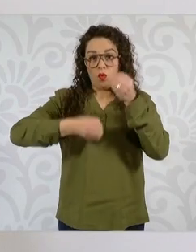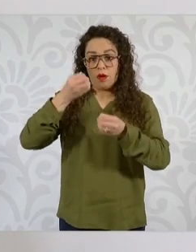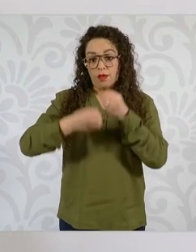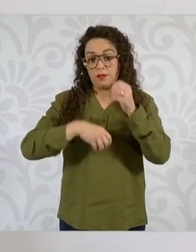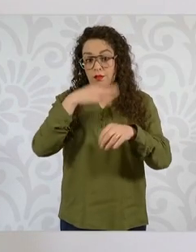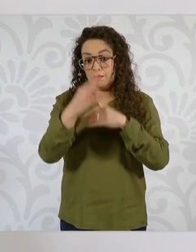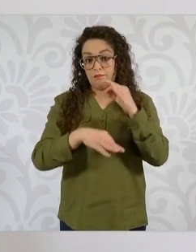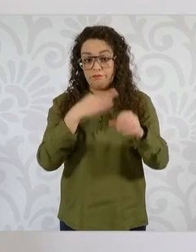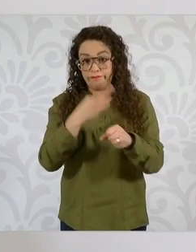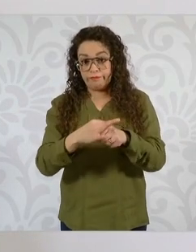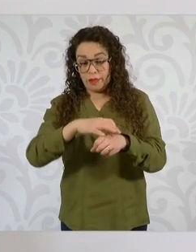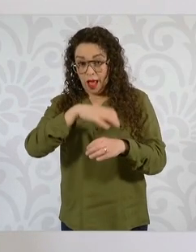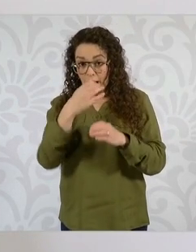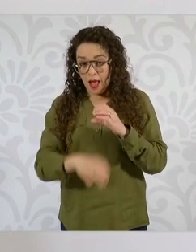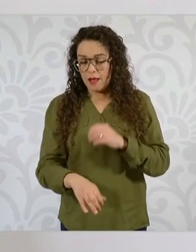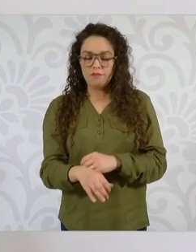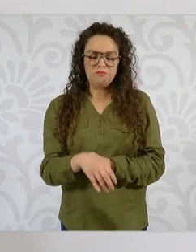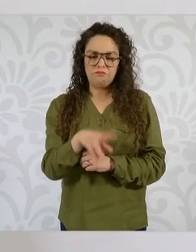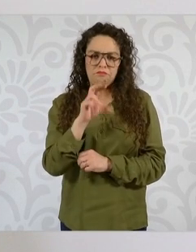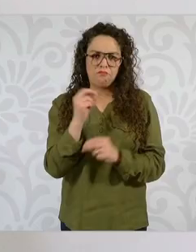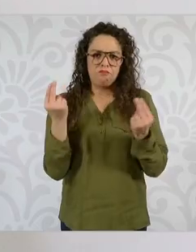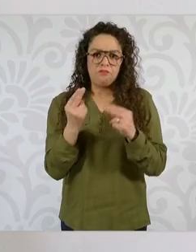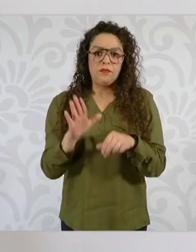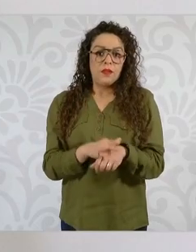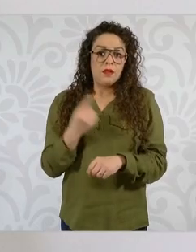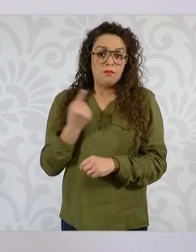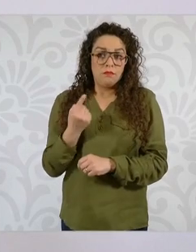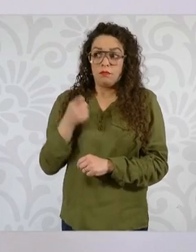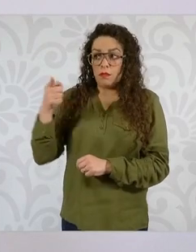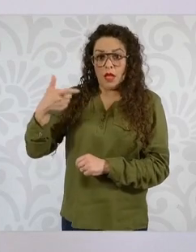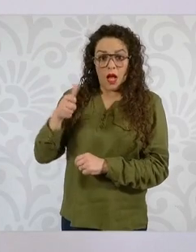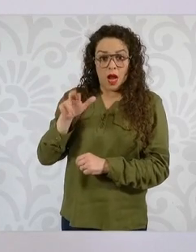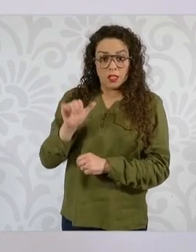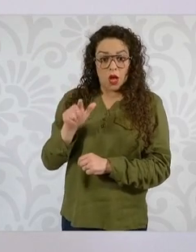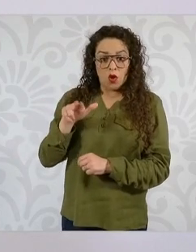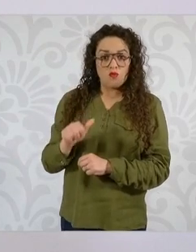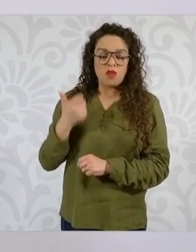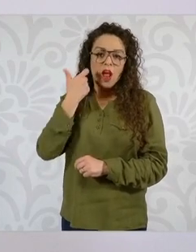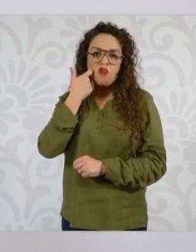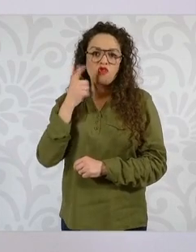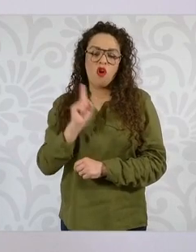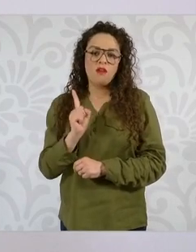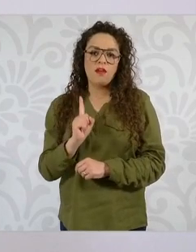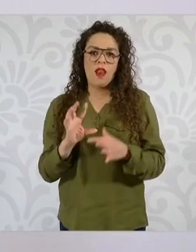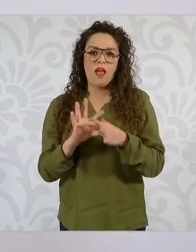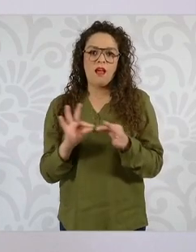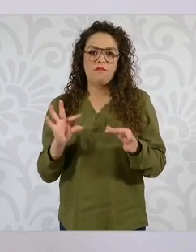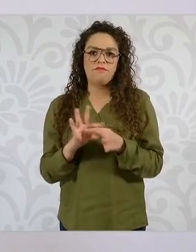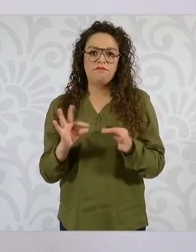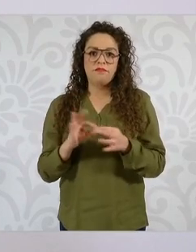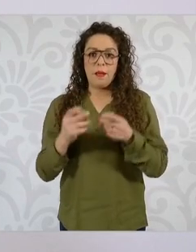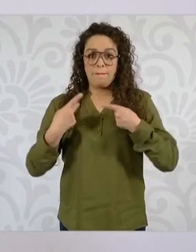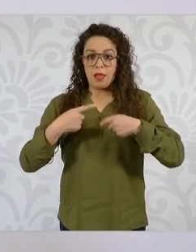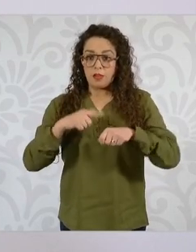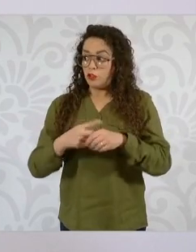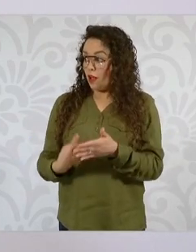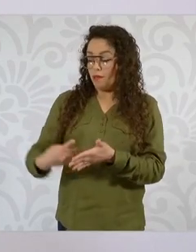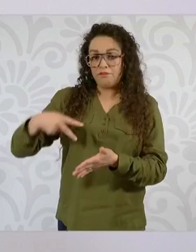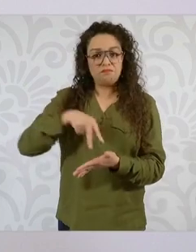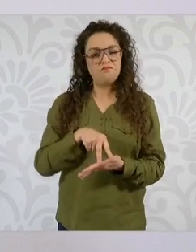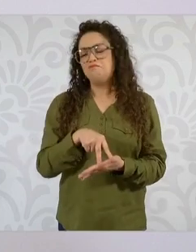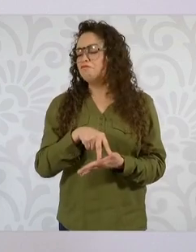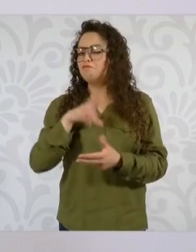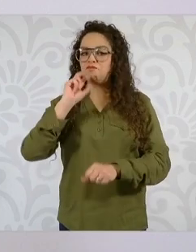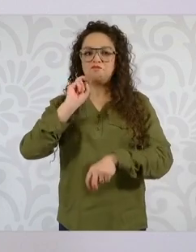porque García Luna se negó a comparecer en el juicio personalmente y su esposa